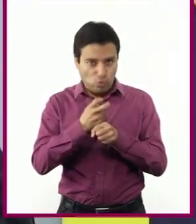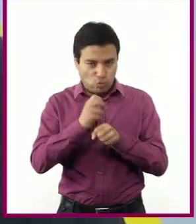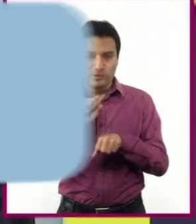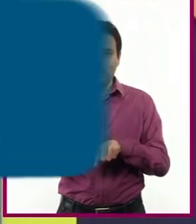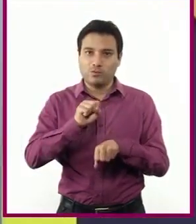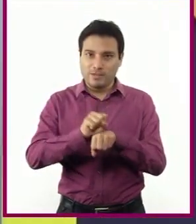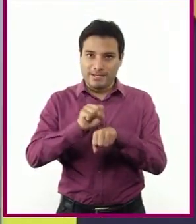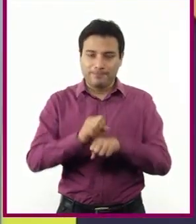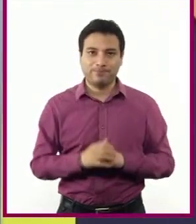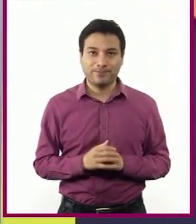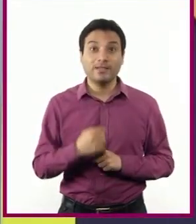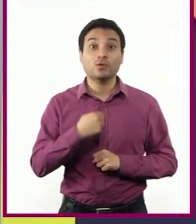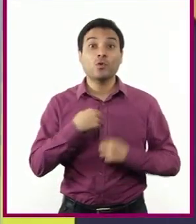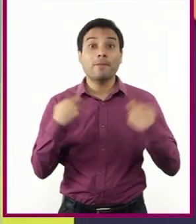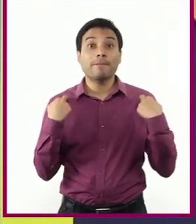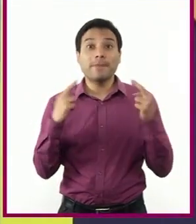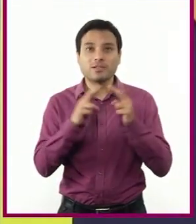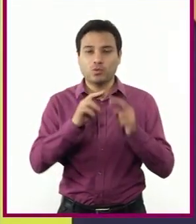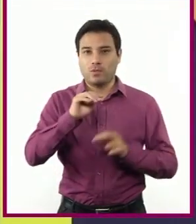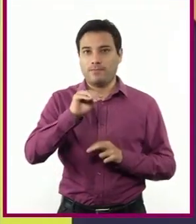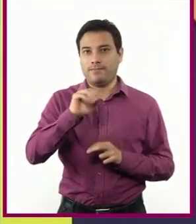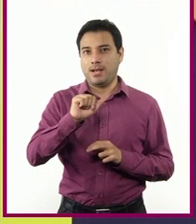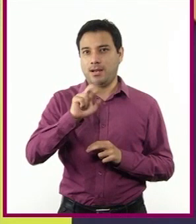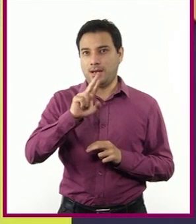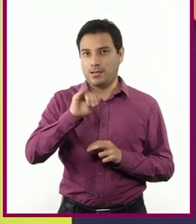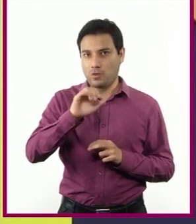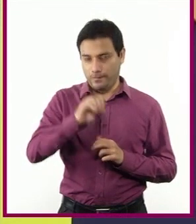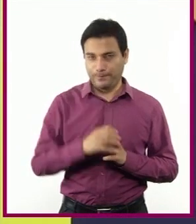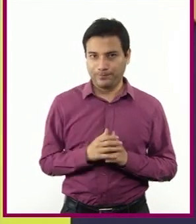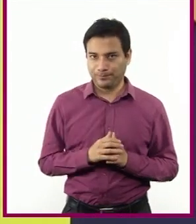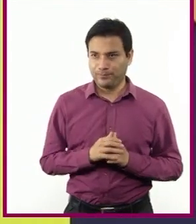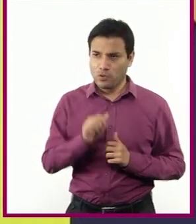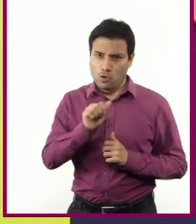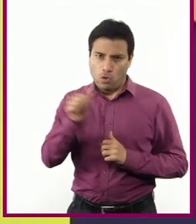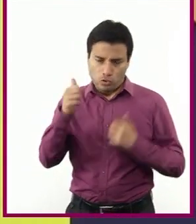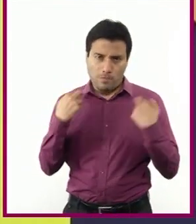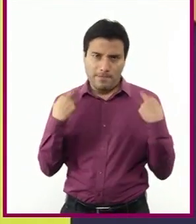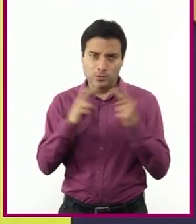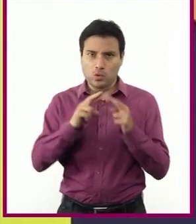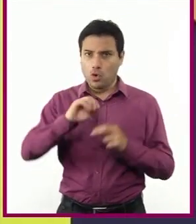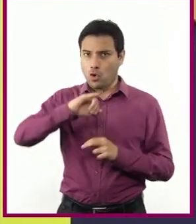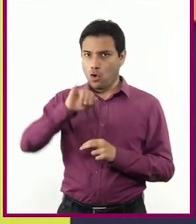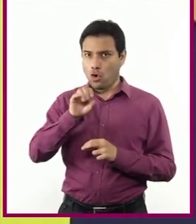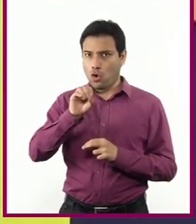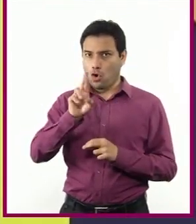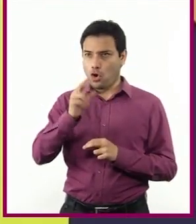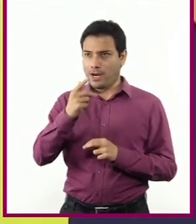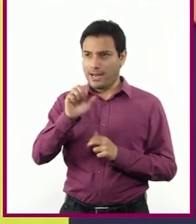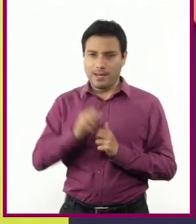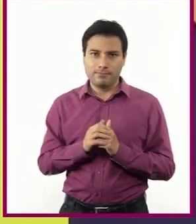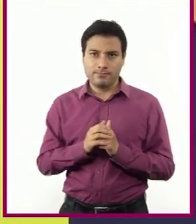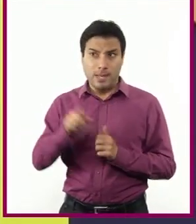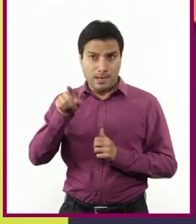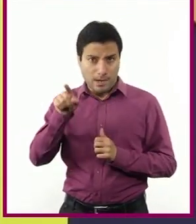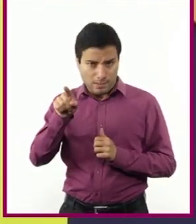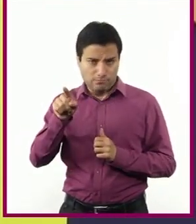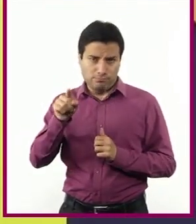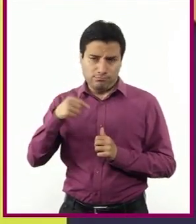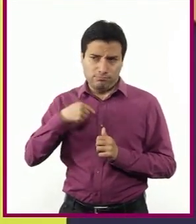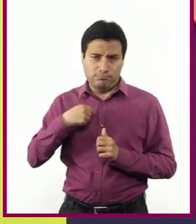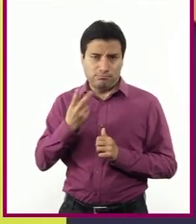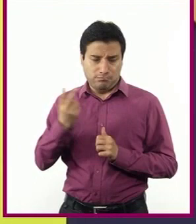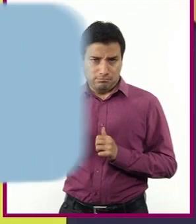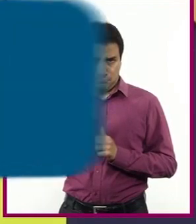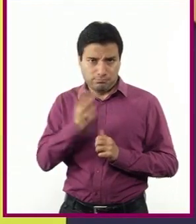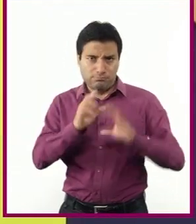secundaria. Soy el maestro Mario Prieto Hernández y junto con el maestro Jorge Gómez Méndez, a quien me da mucho gusto saludar, les ayudaremos